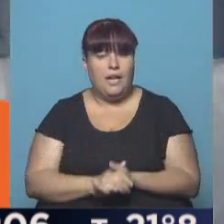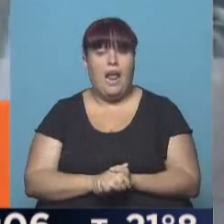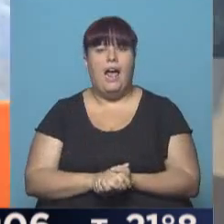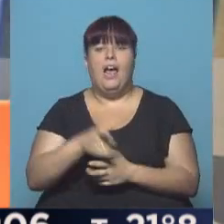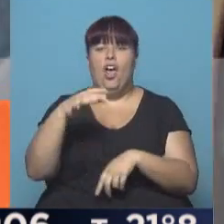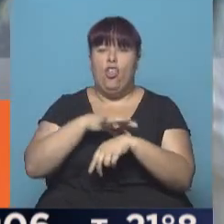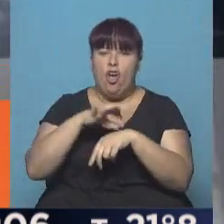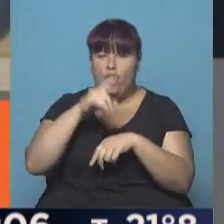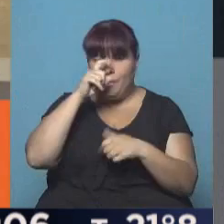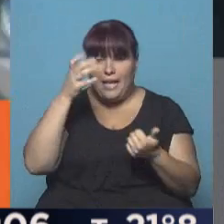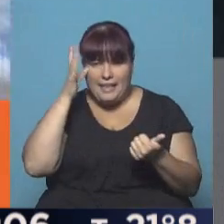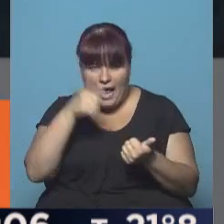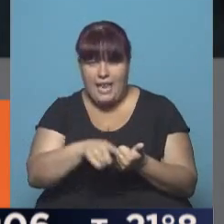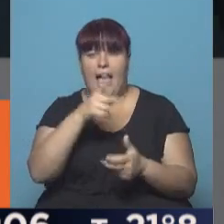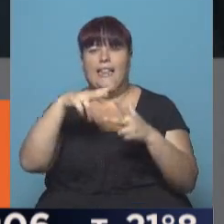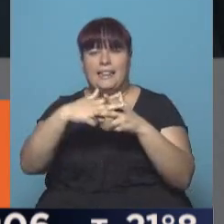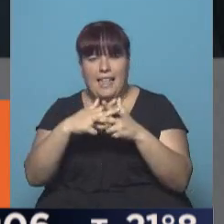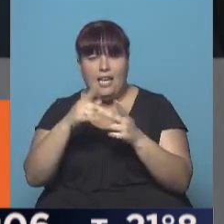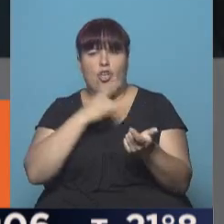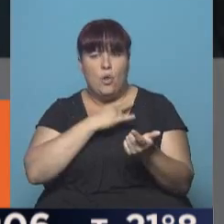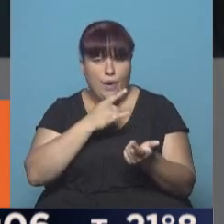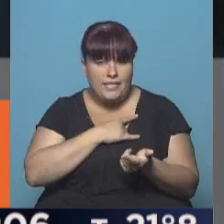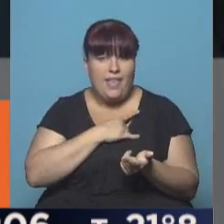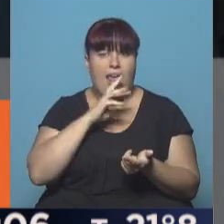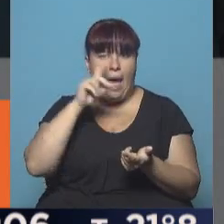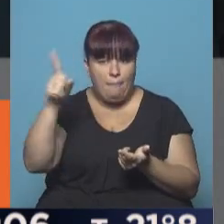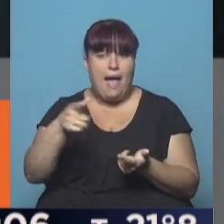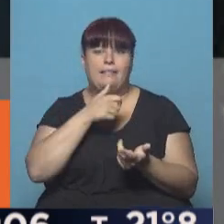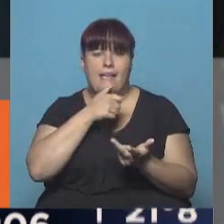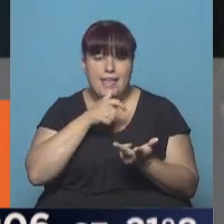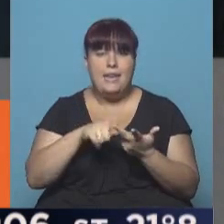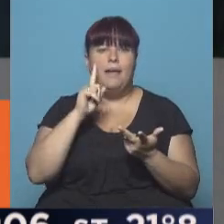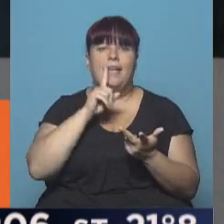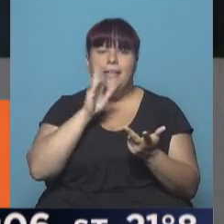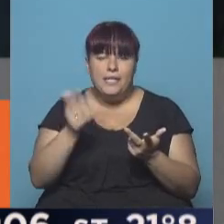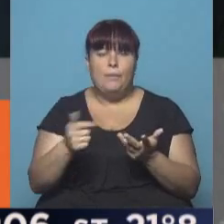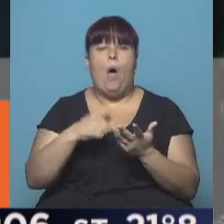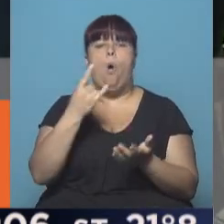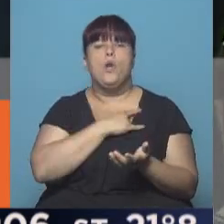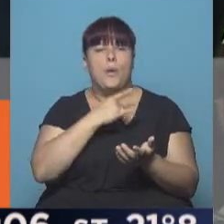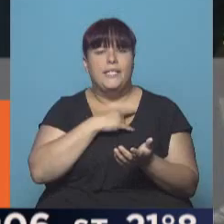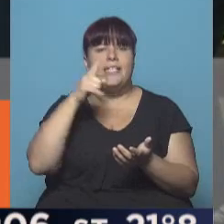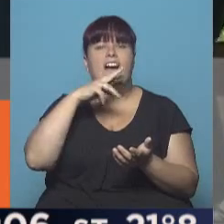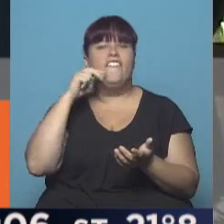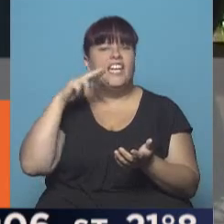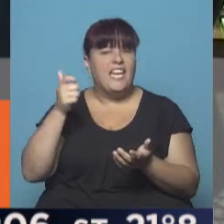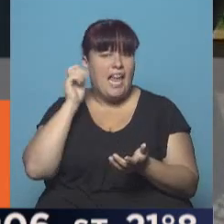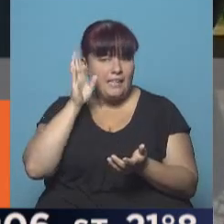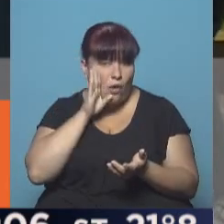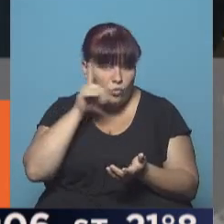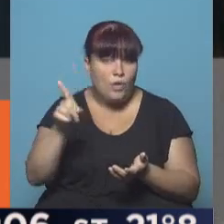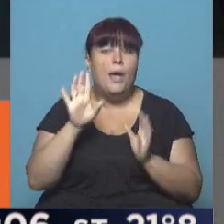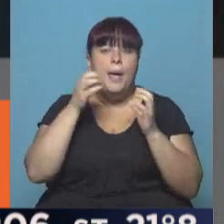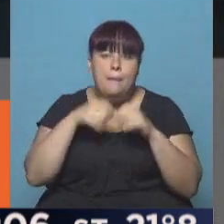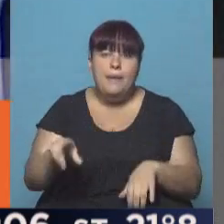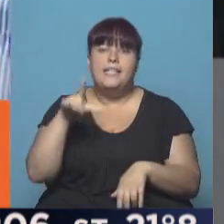hay doctores del hospital italiano hay técnicos de las universidades de la plata de quilmes de litva de la Universidad de Virginia en los Estados Unidos pero vamos